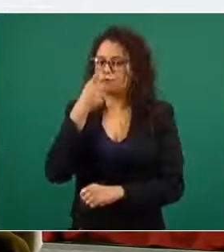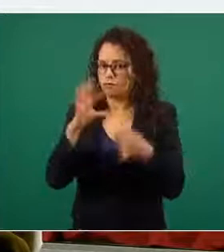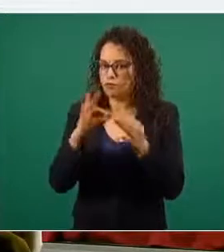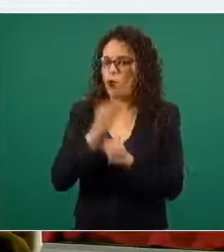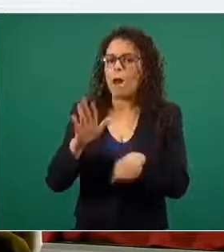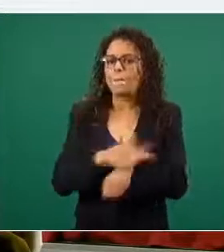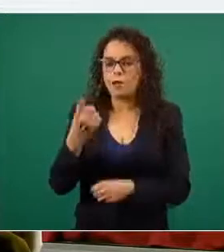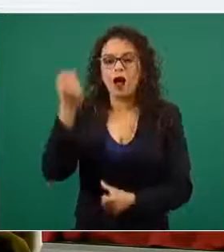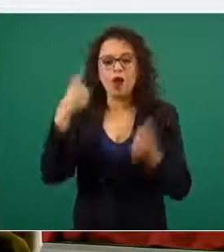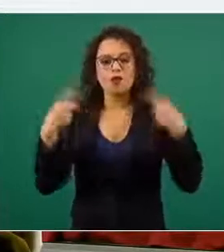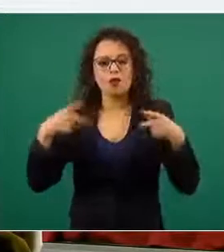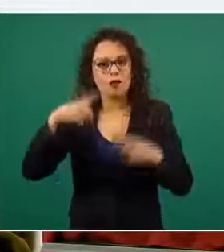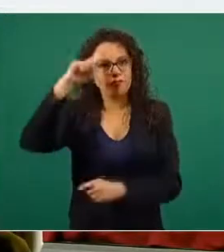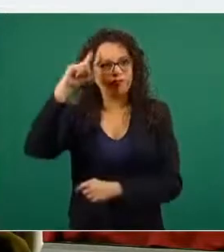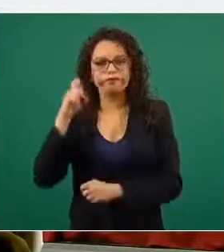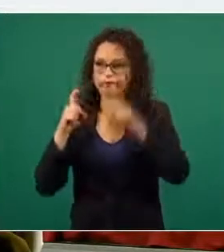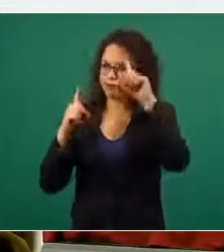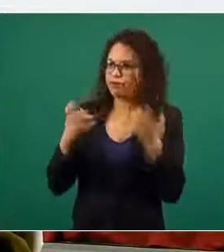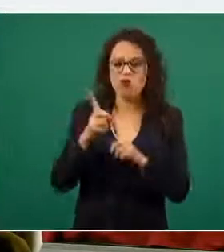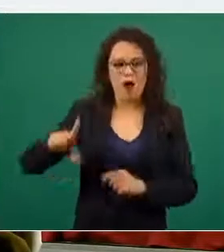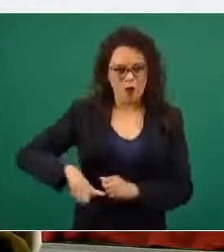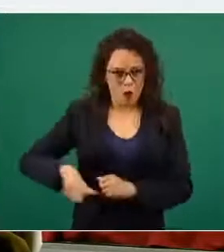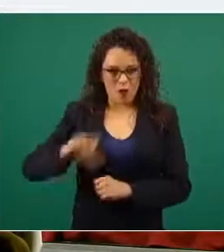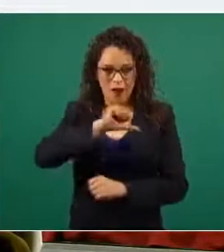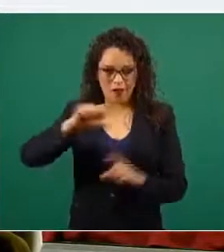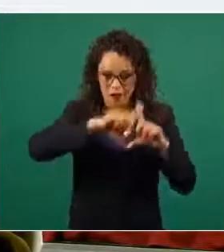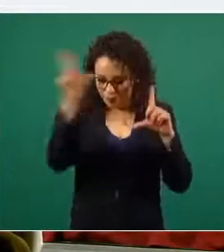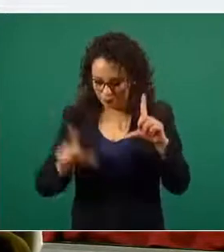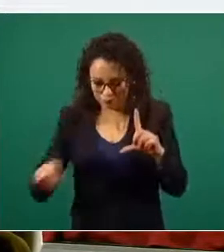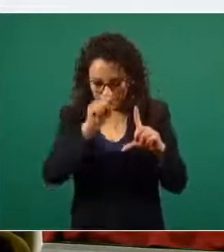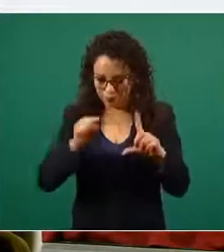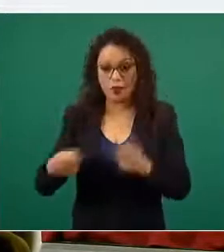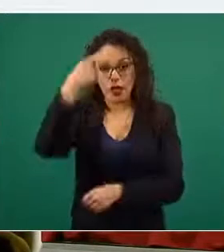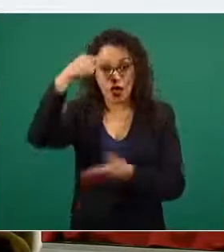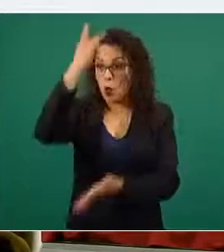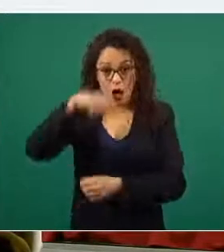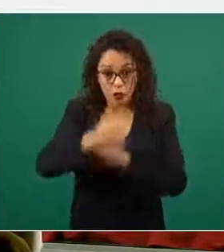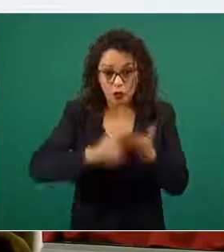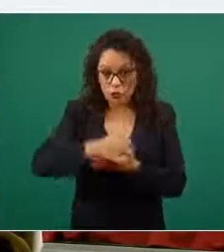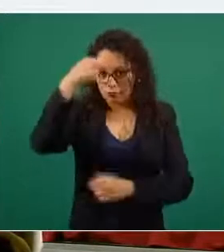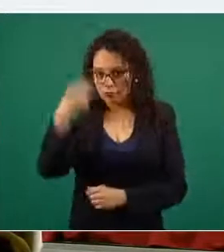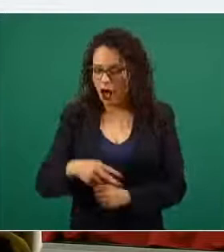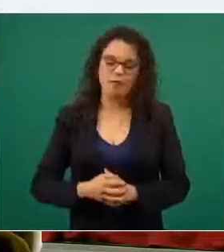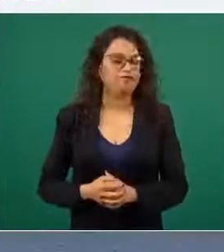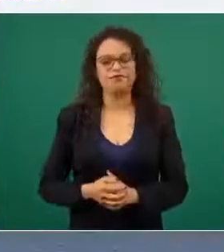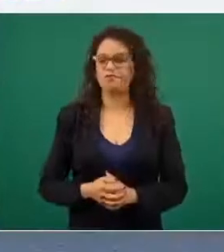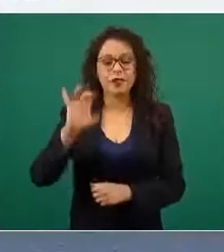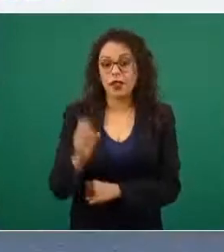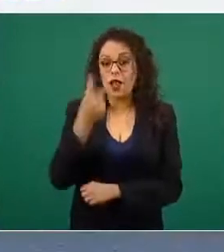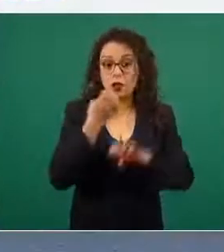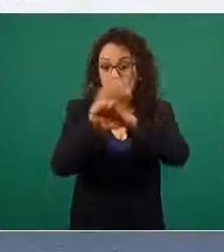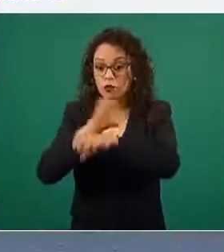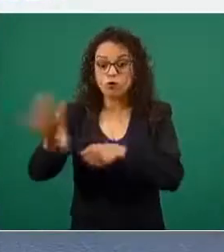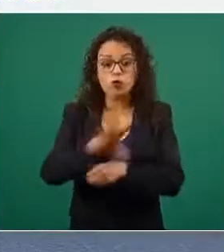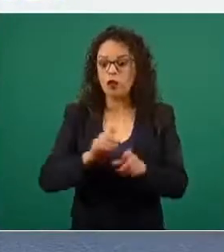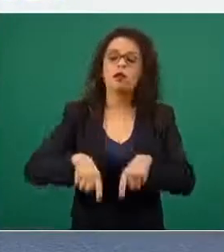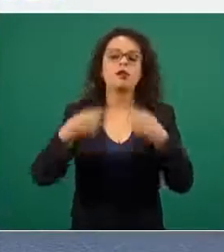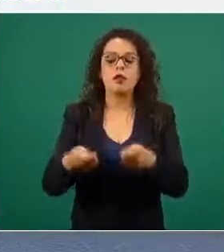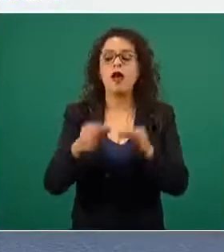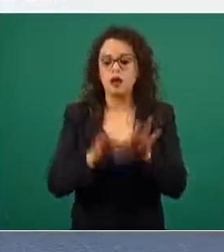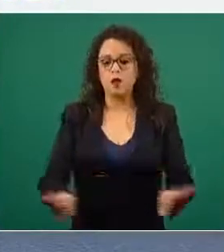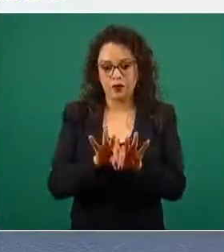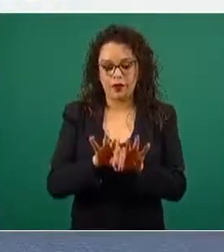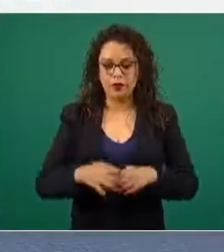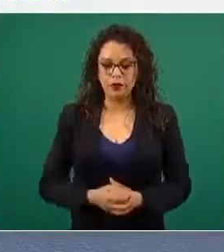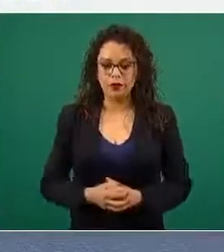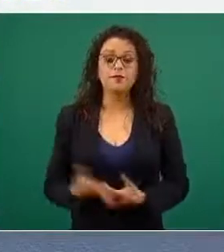inquietudes, legítimas por supuesto, en los gobiernos del resto de la República, de que perciben que solo está aquí en la Ciudad de México. No es así. Todas las 32 entidades federativas tienen la prioridad. Entonces,